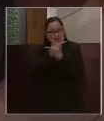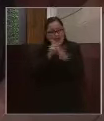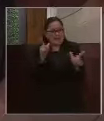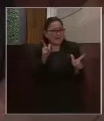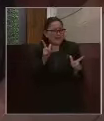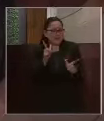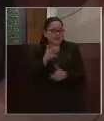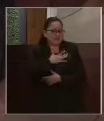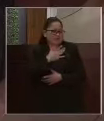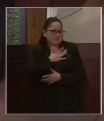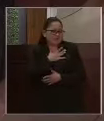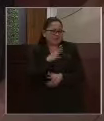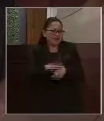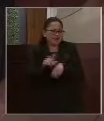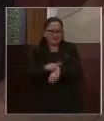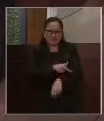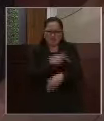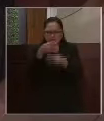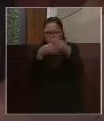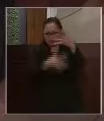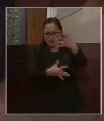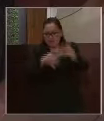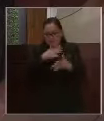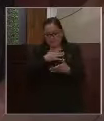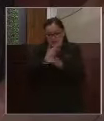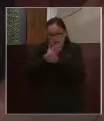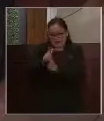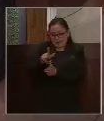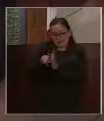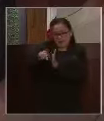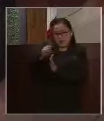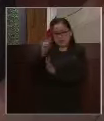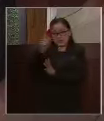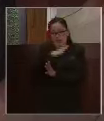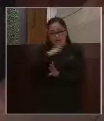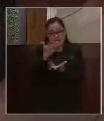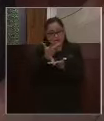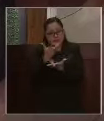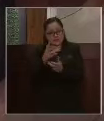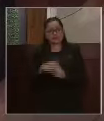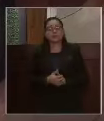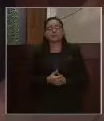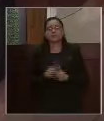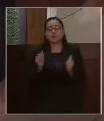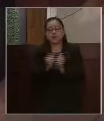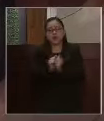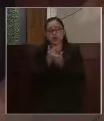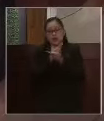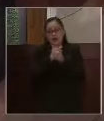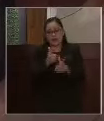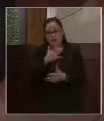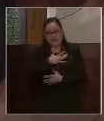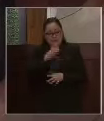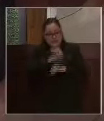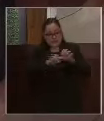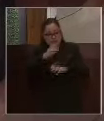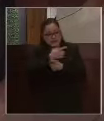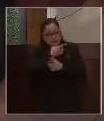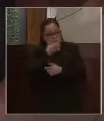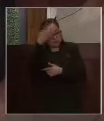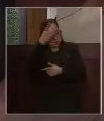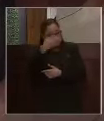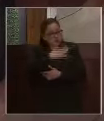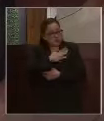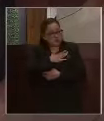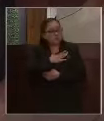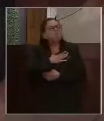amplia dentro de la libertad de periodismo. Mediante la libertad editorial, un espacio noticioso o radiodifusora, en este